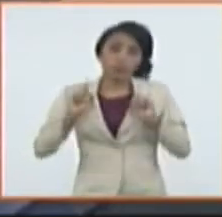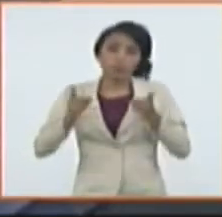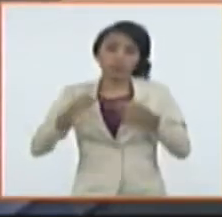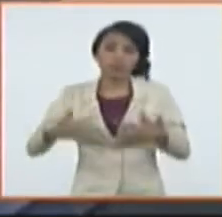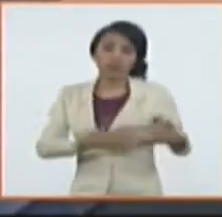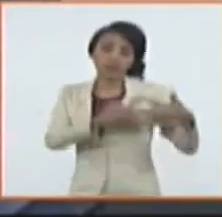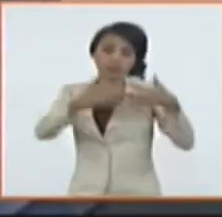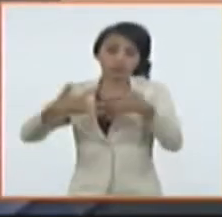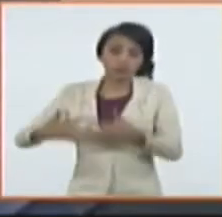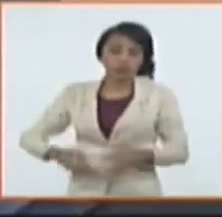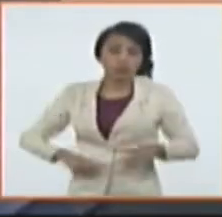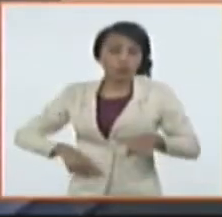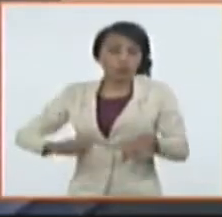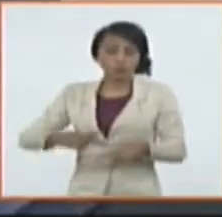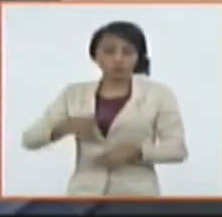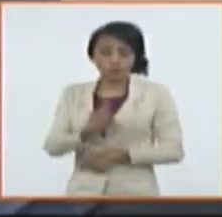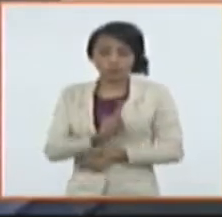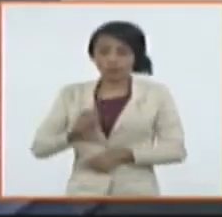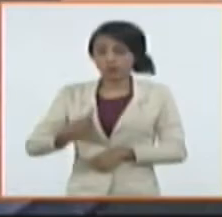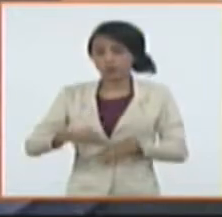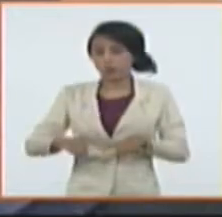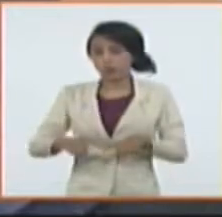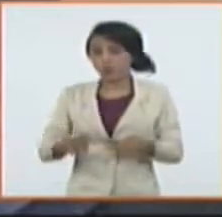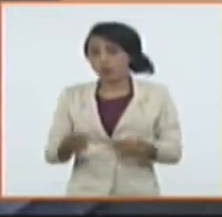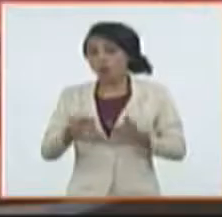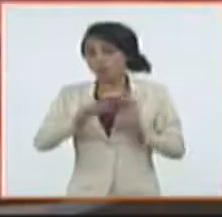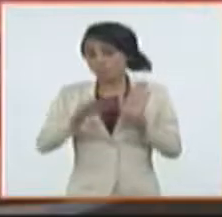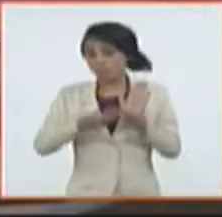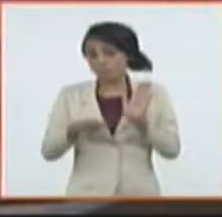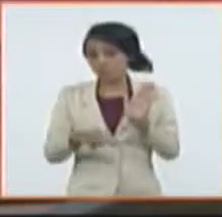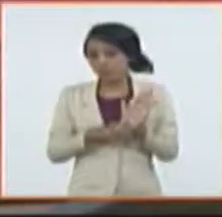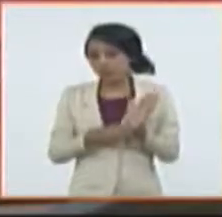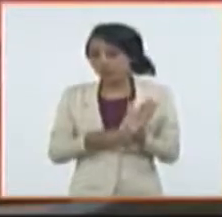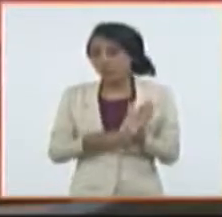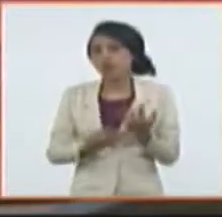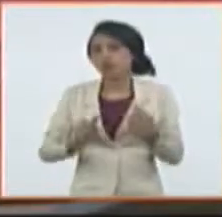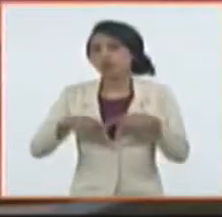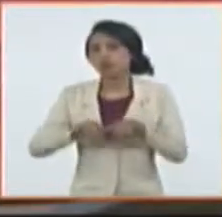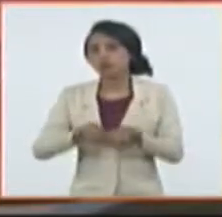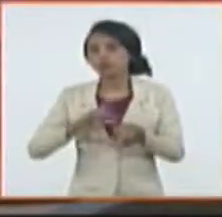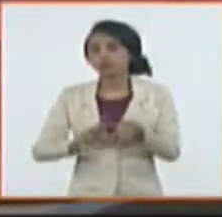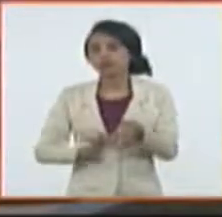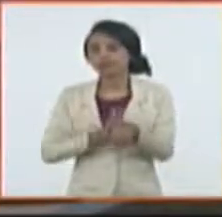genocida del gobierno de los Estados Unidos es haber mantenido estas medidas en condiciones de pandemia,